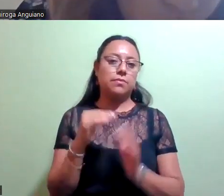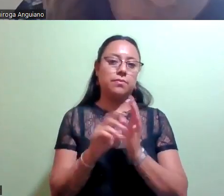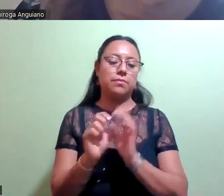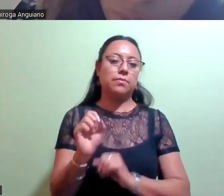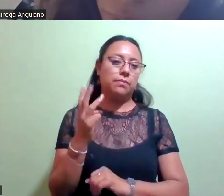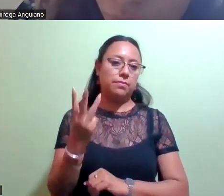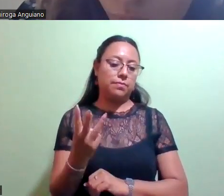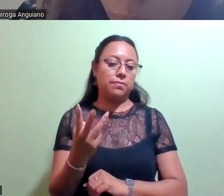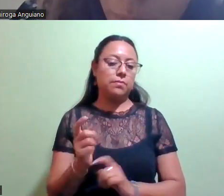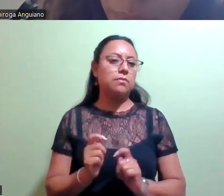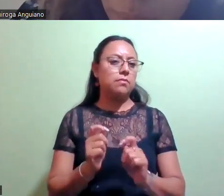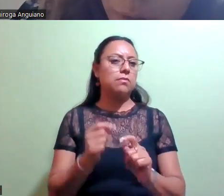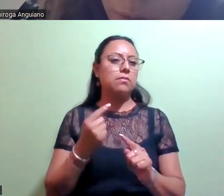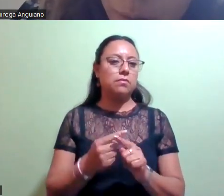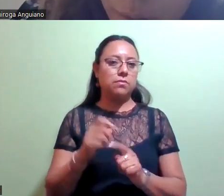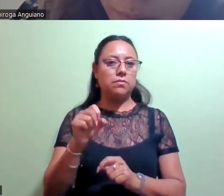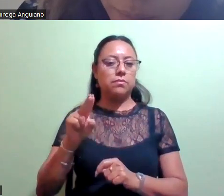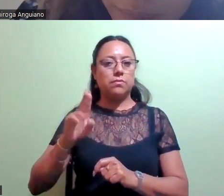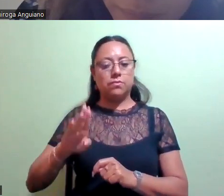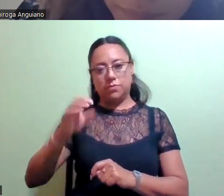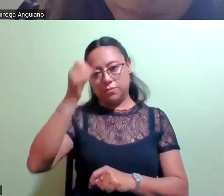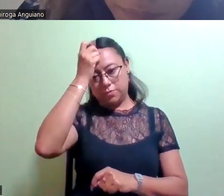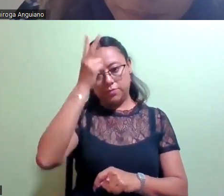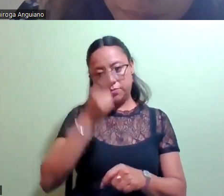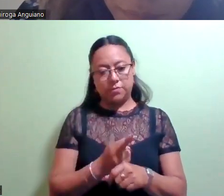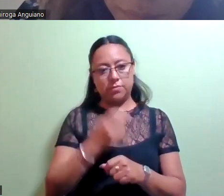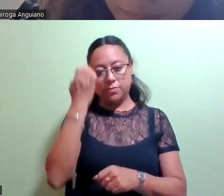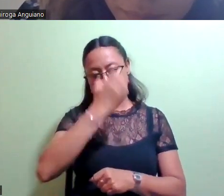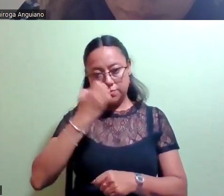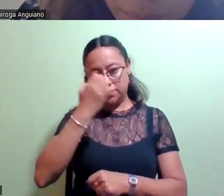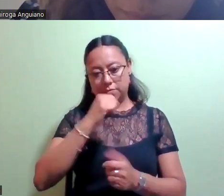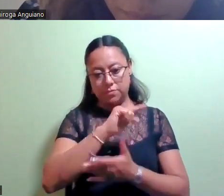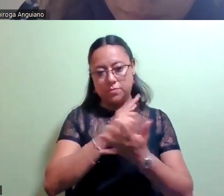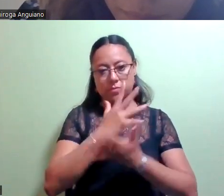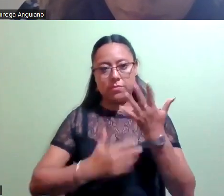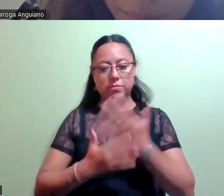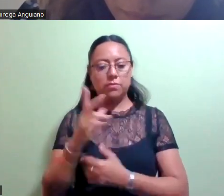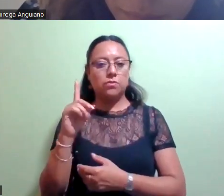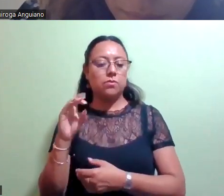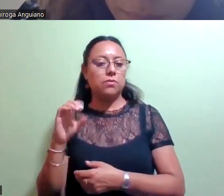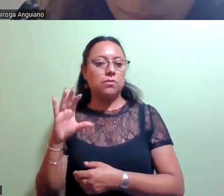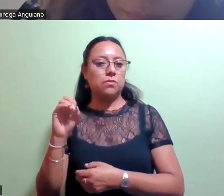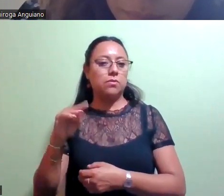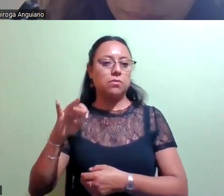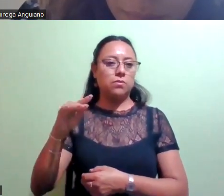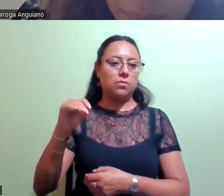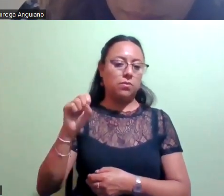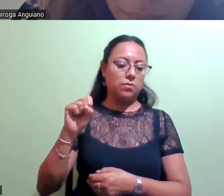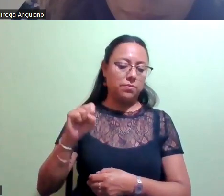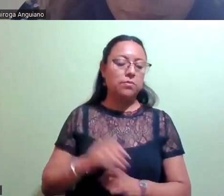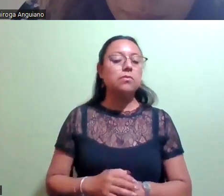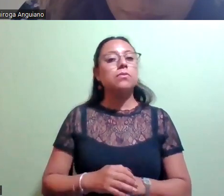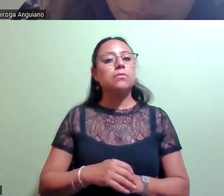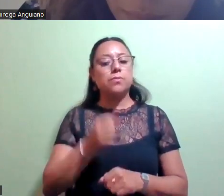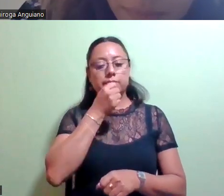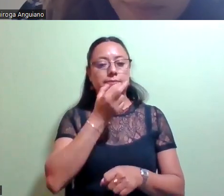165/2023 emitido por la Subdirección de Análisis, Legislación, Consulta y Fideicomisos de la Secretaría de Administración y Finanzas del propio gobierno de esta